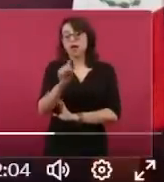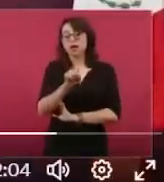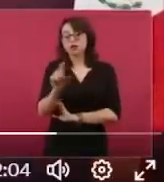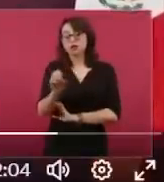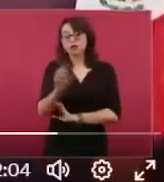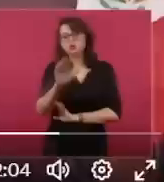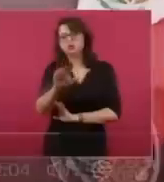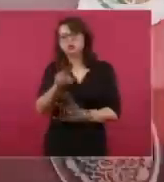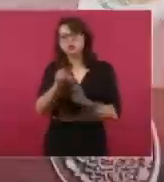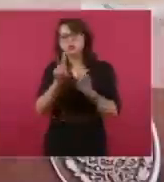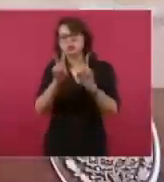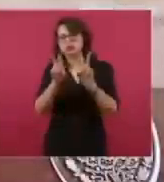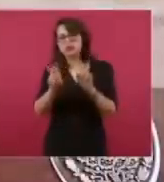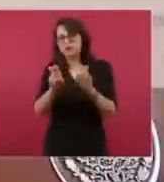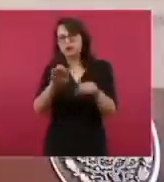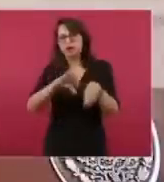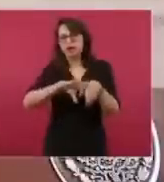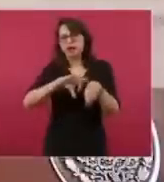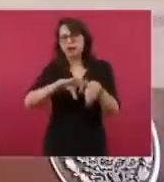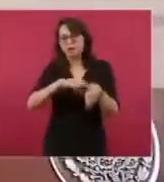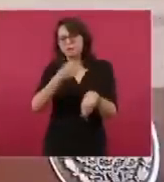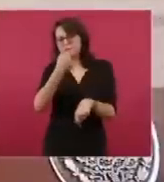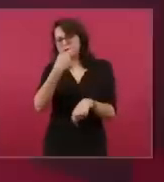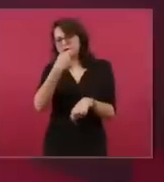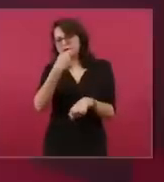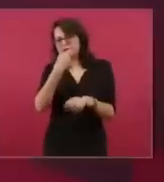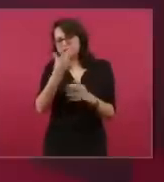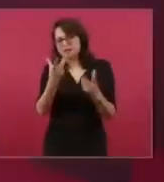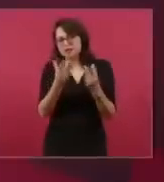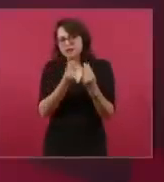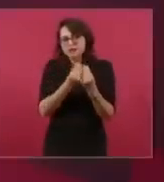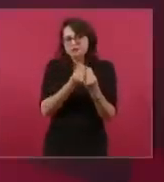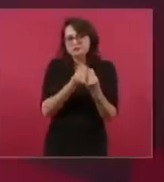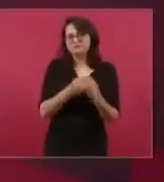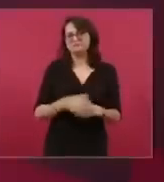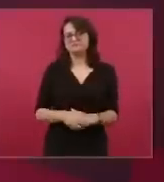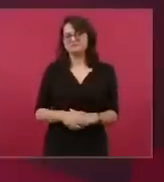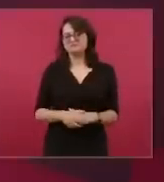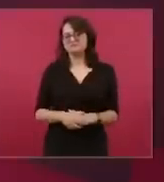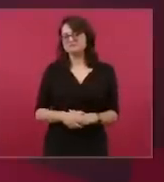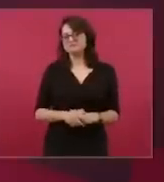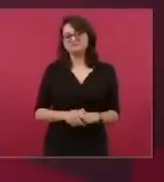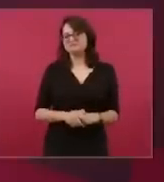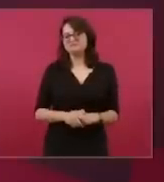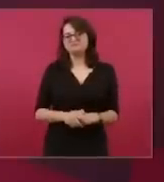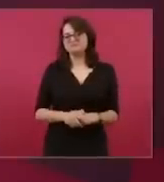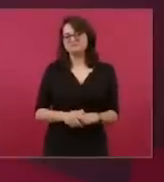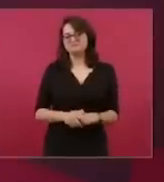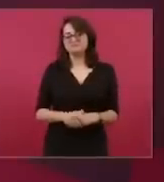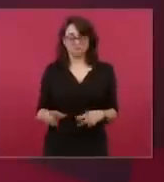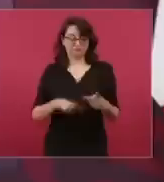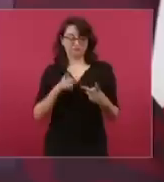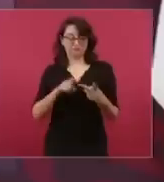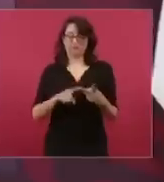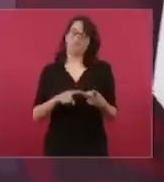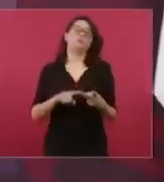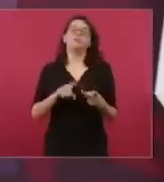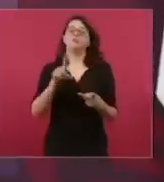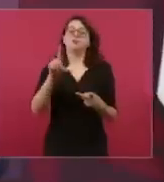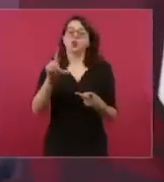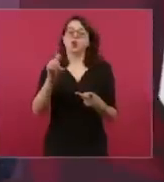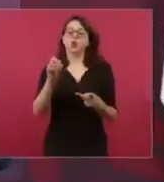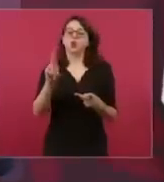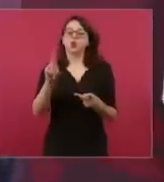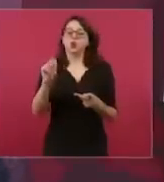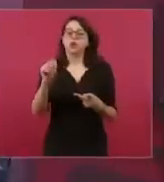con la venta de medicinas? ¿No le han ido a preguntar a Carlos Loret de Mola si